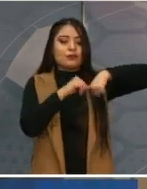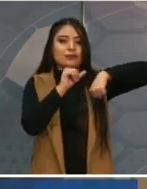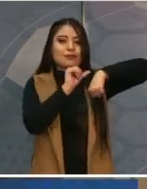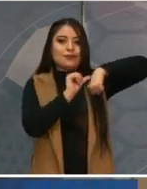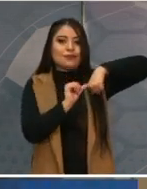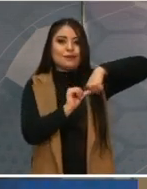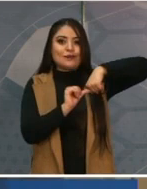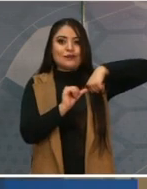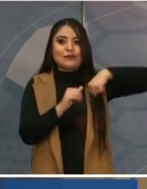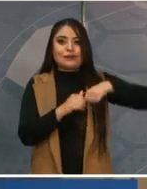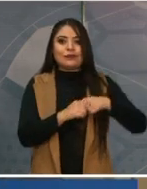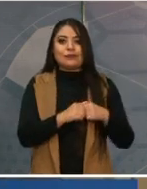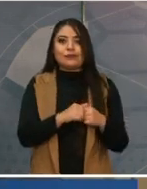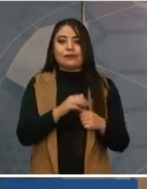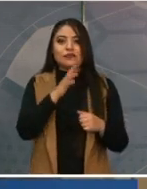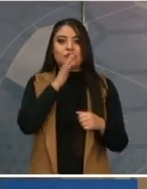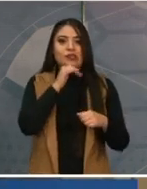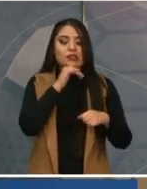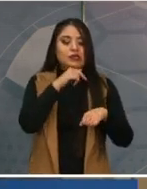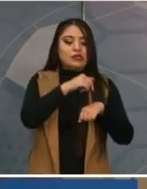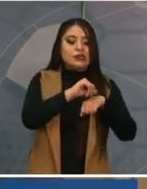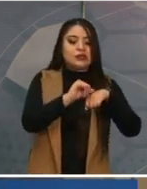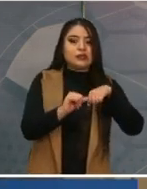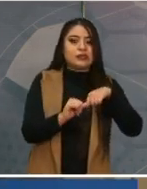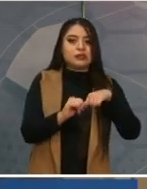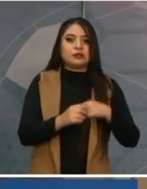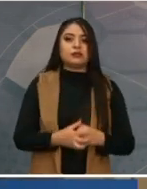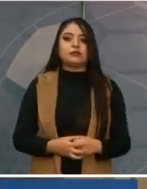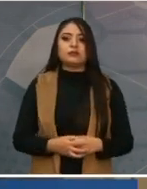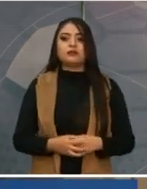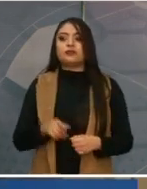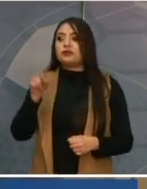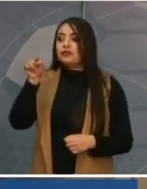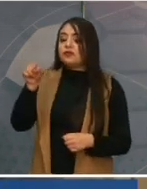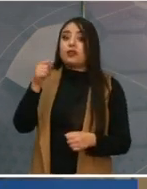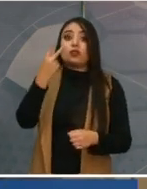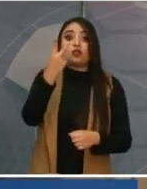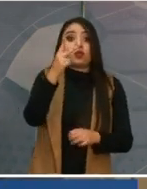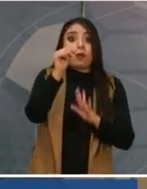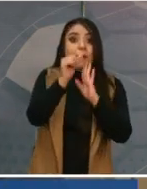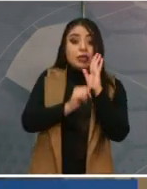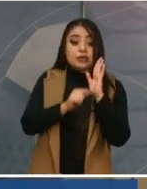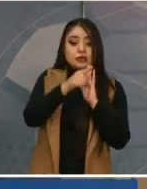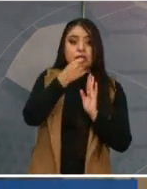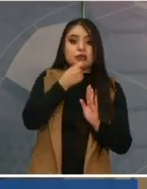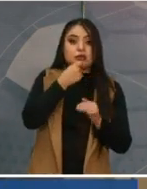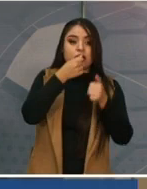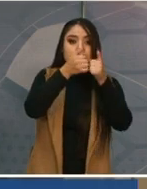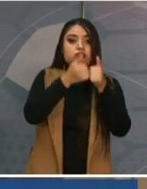muslo izquierdo. O sea, el niño duró 2 meses en el seguro, a lo cual